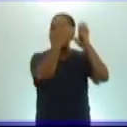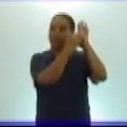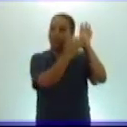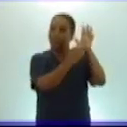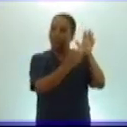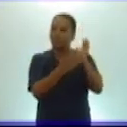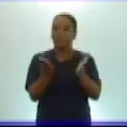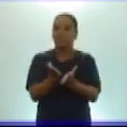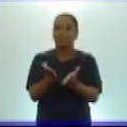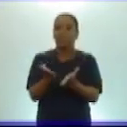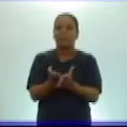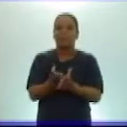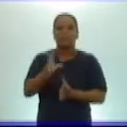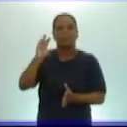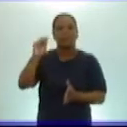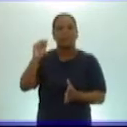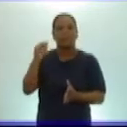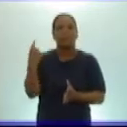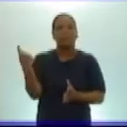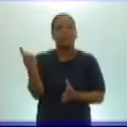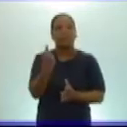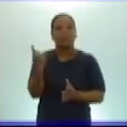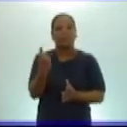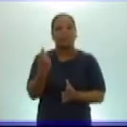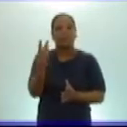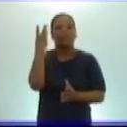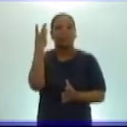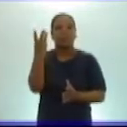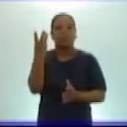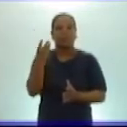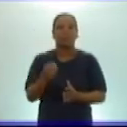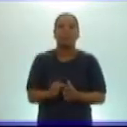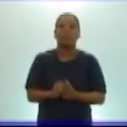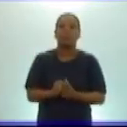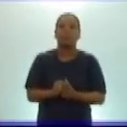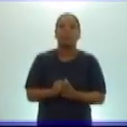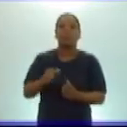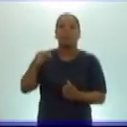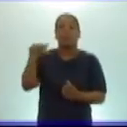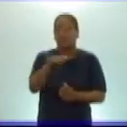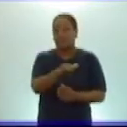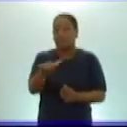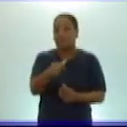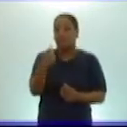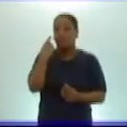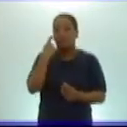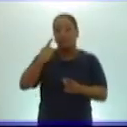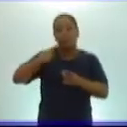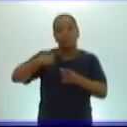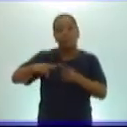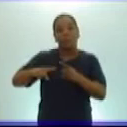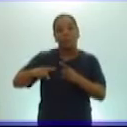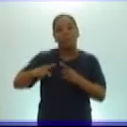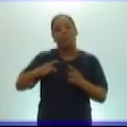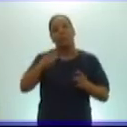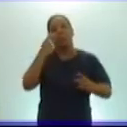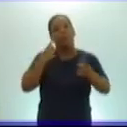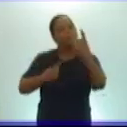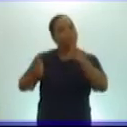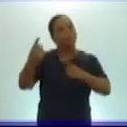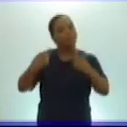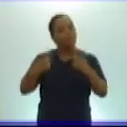a referir principalmente a 3 de ellas. Y también vamos a ver qué otros aspectos tenemos que tener presente